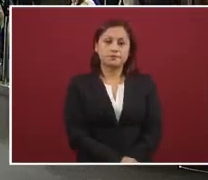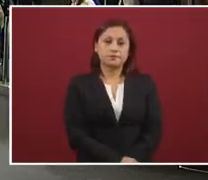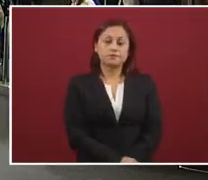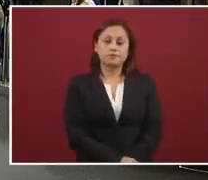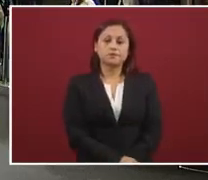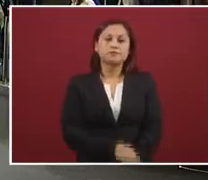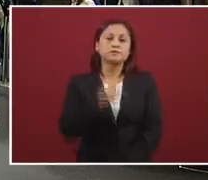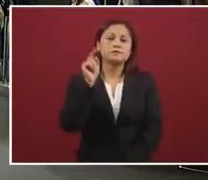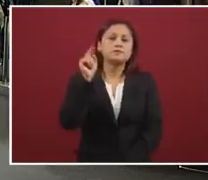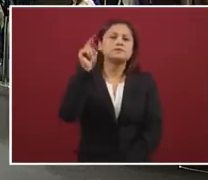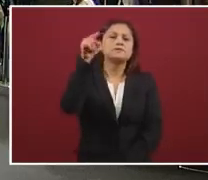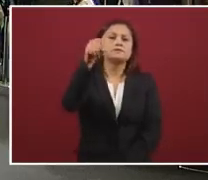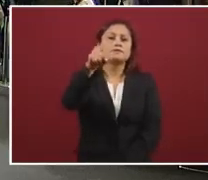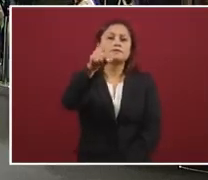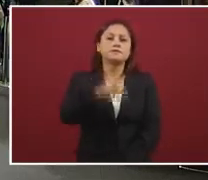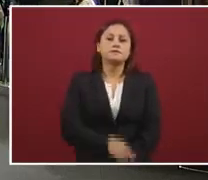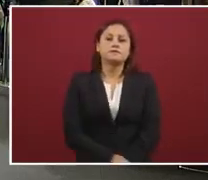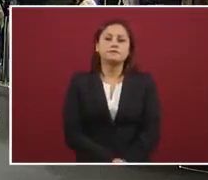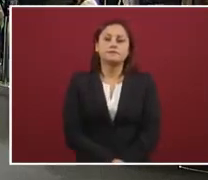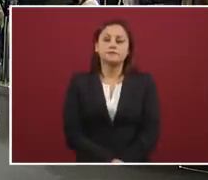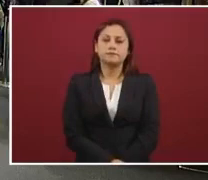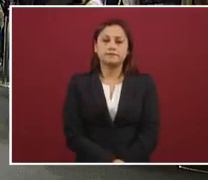Allá atrás.